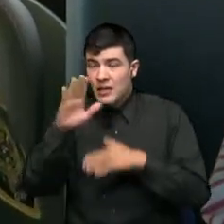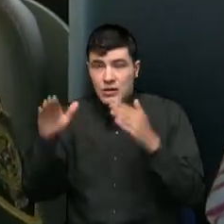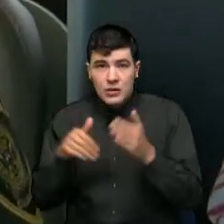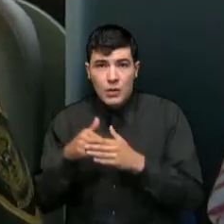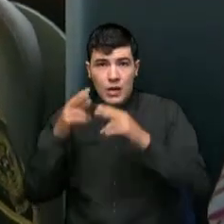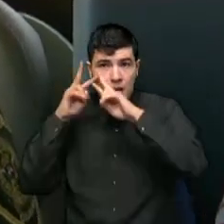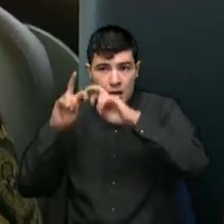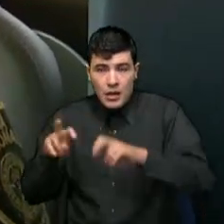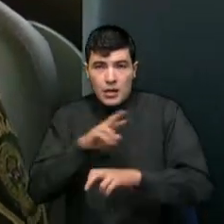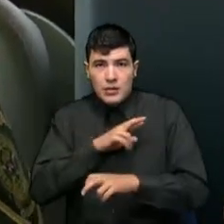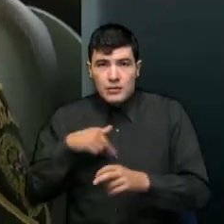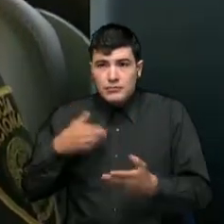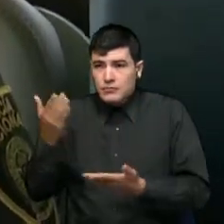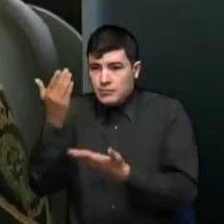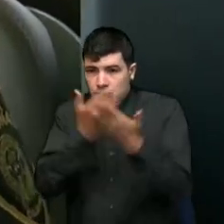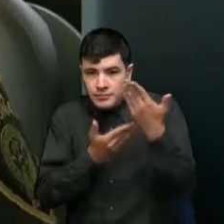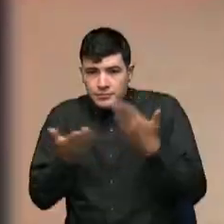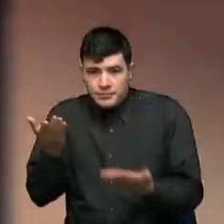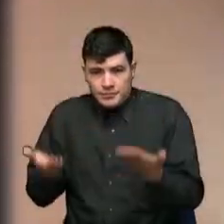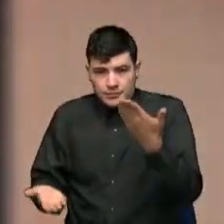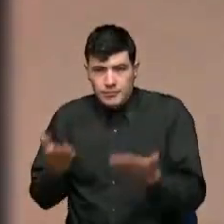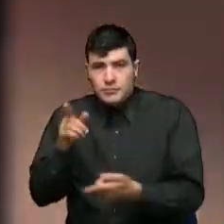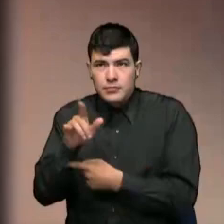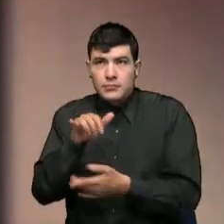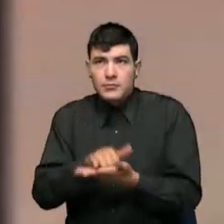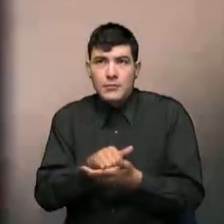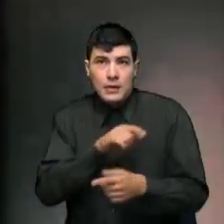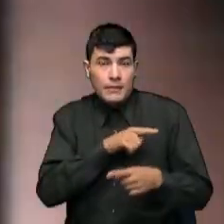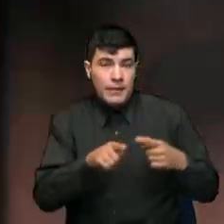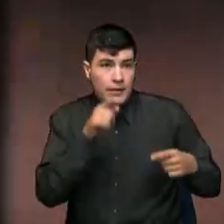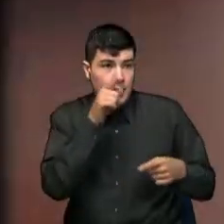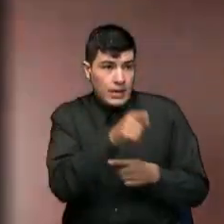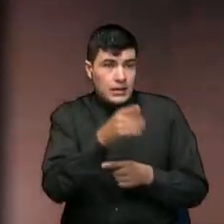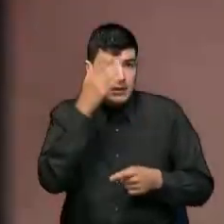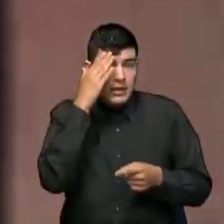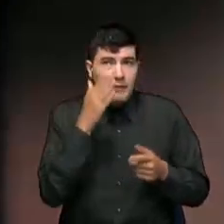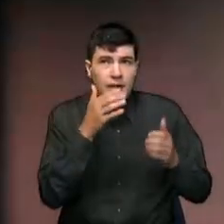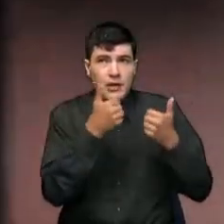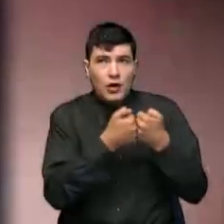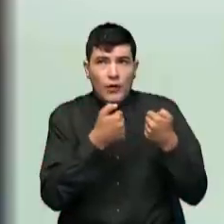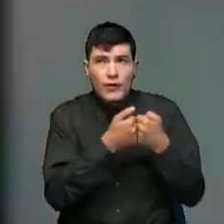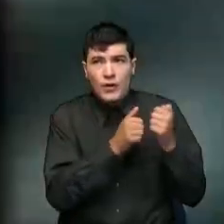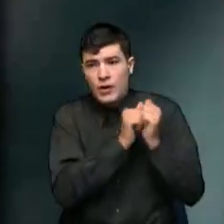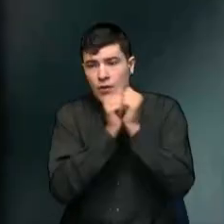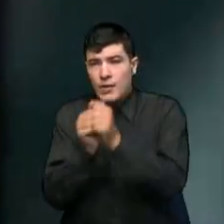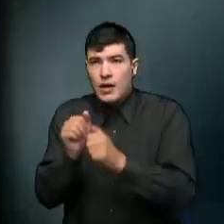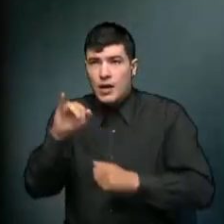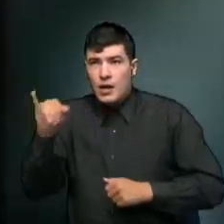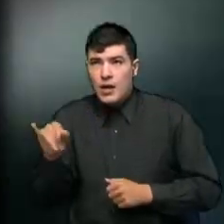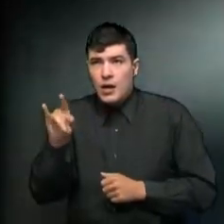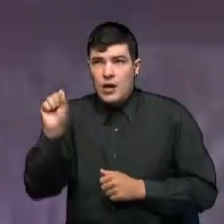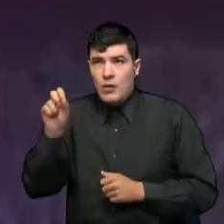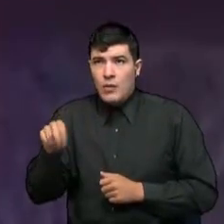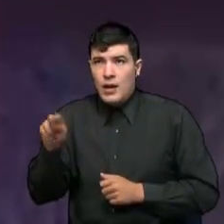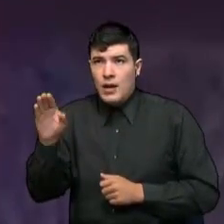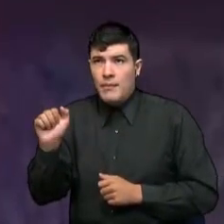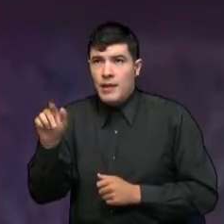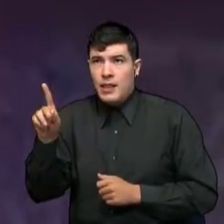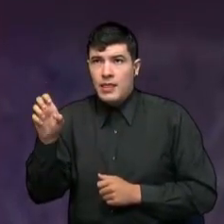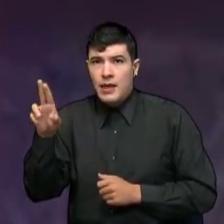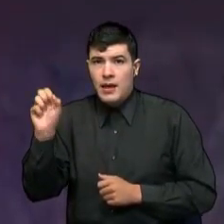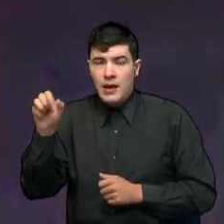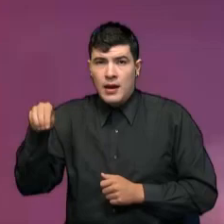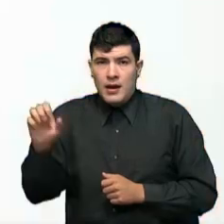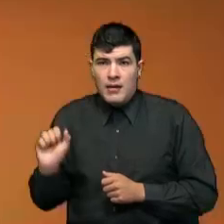que estamos cruzando con las mismas autoridades chilenas. De allí se sabe que viajó con su novio Juan Valderrama, de 28 años, y que llegaron